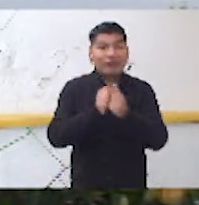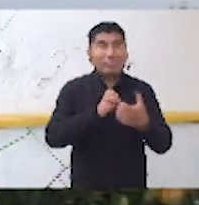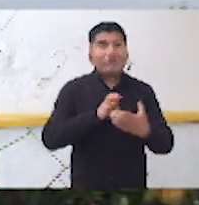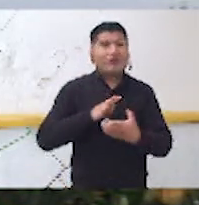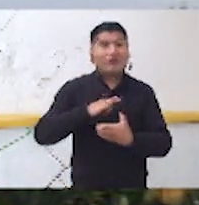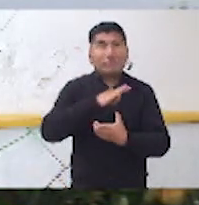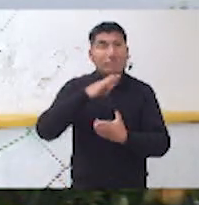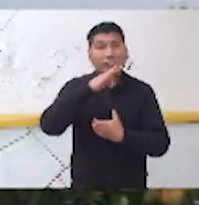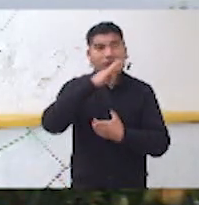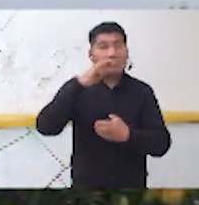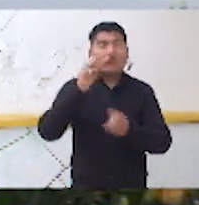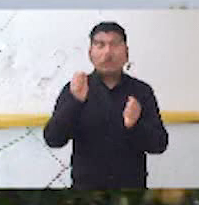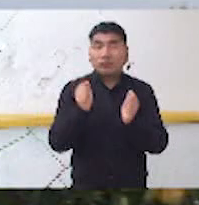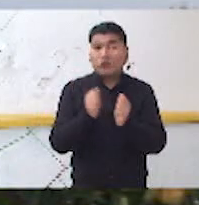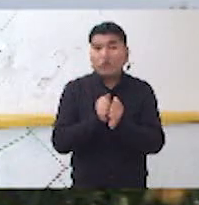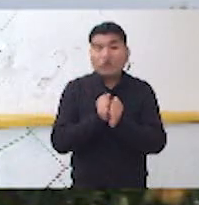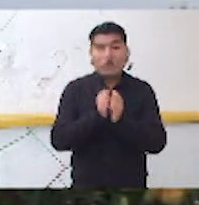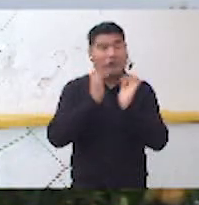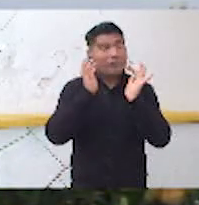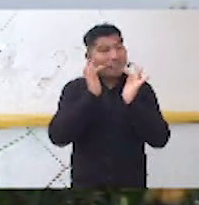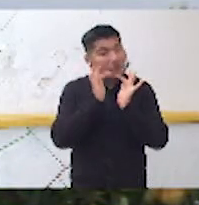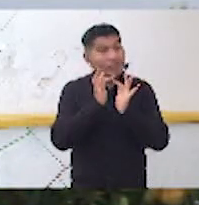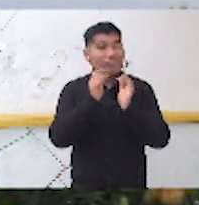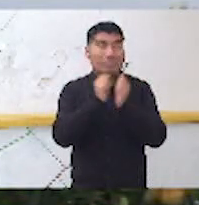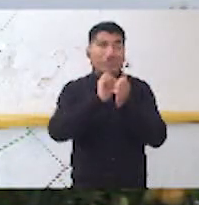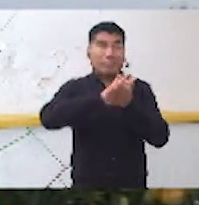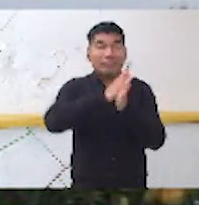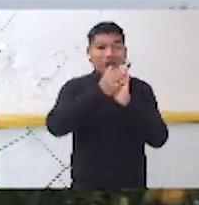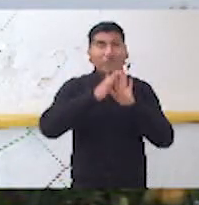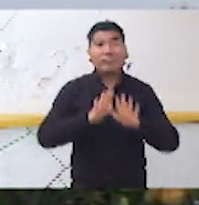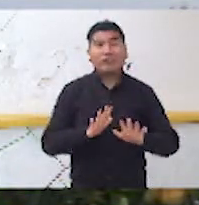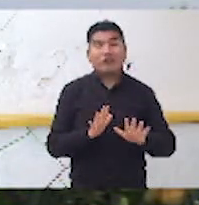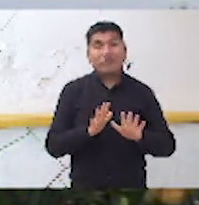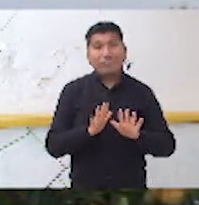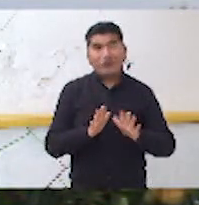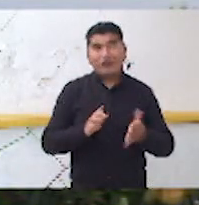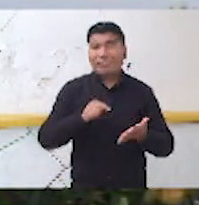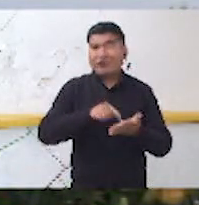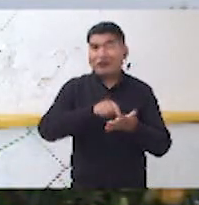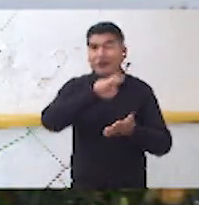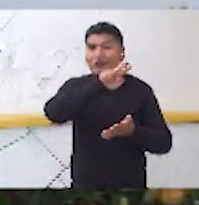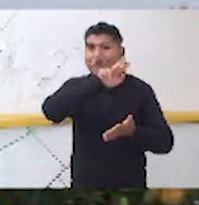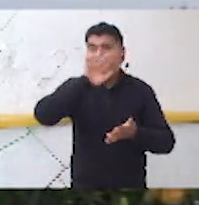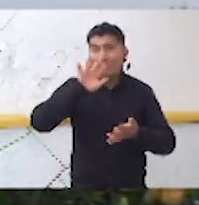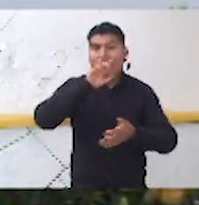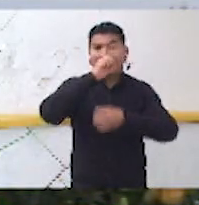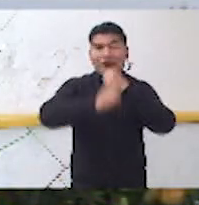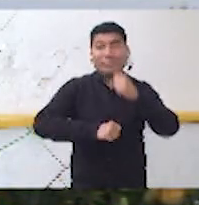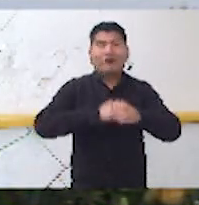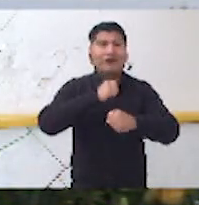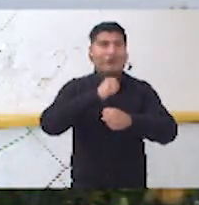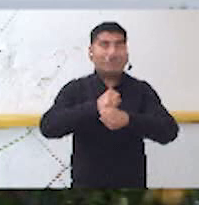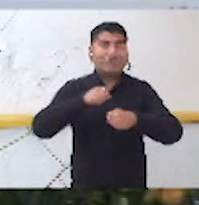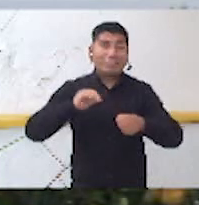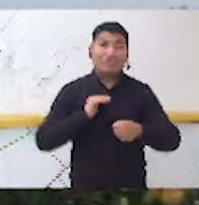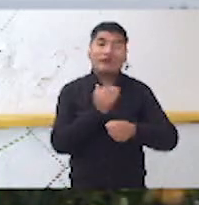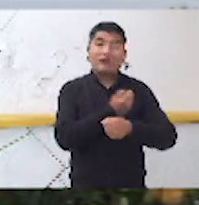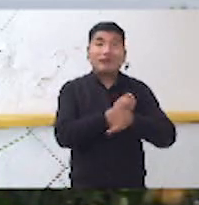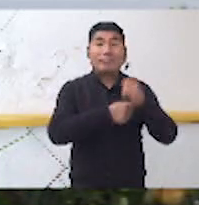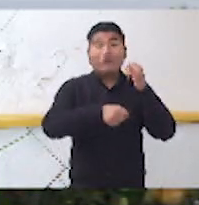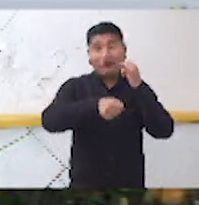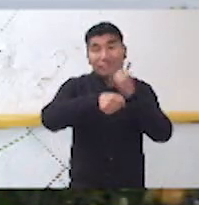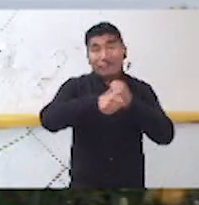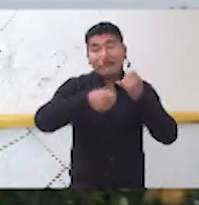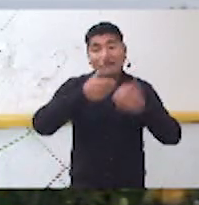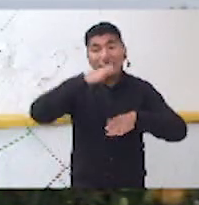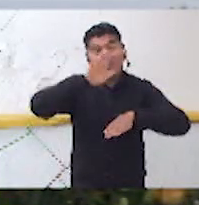Espíritu mediante el vínculo de la paz. En estos 25 años, nuestra Iglesia ha